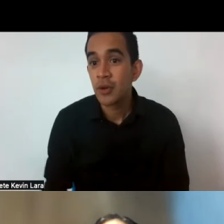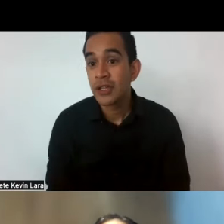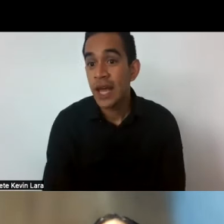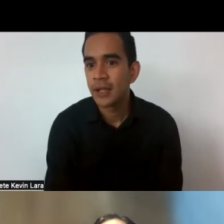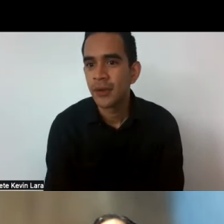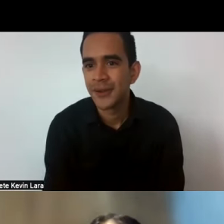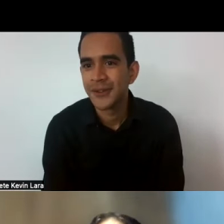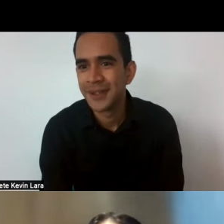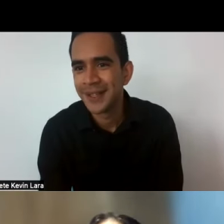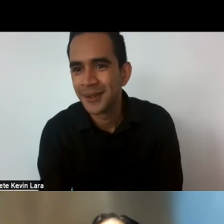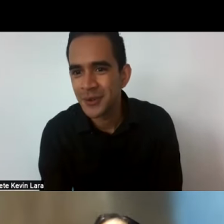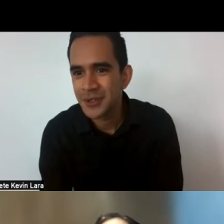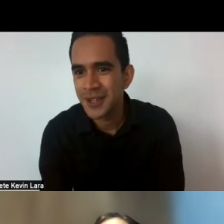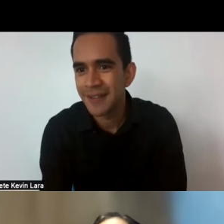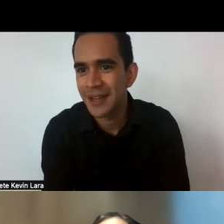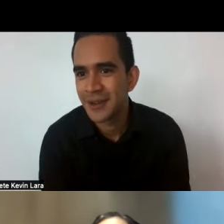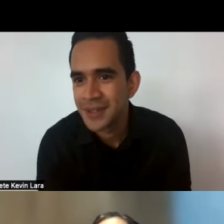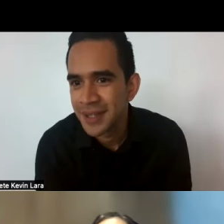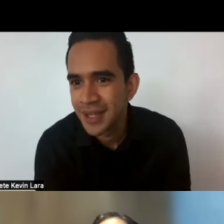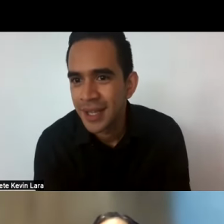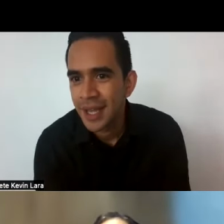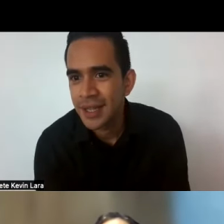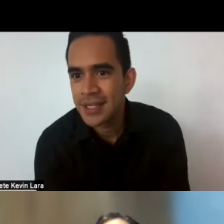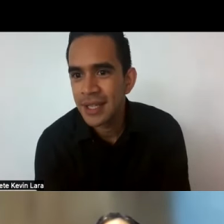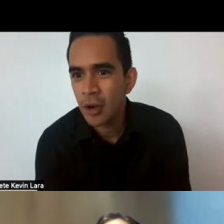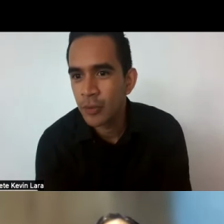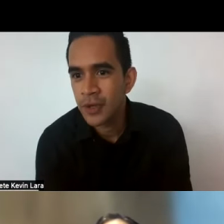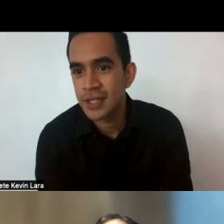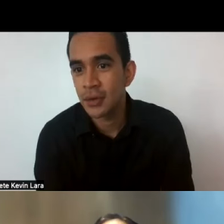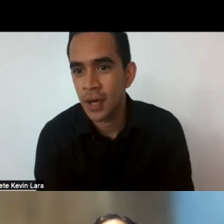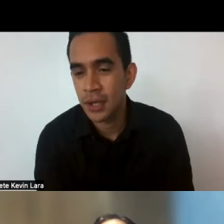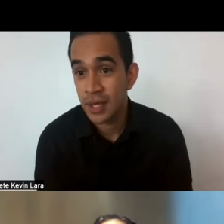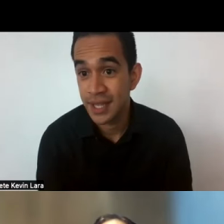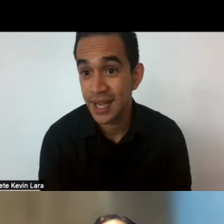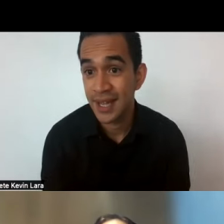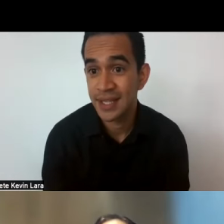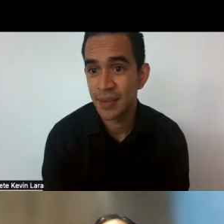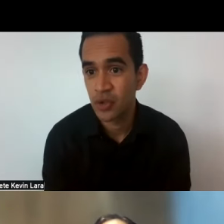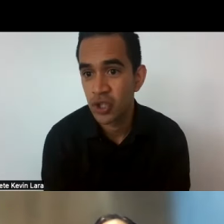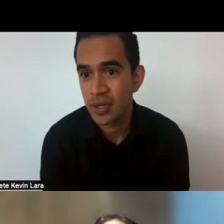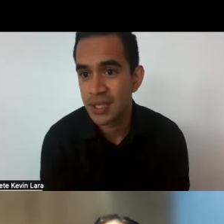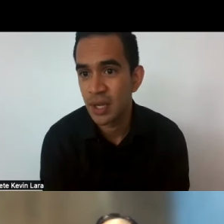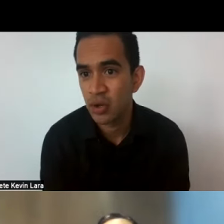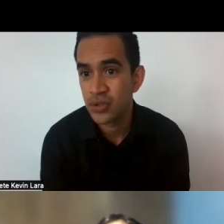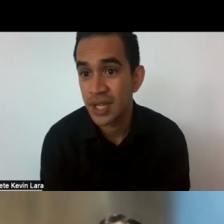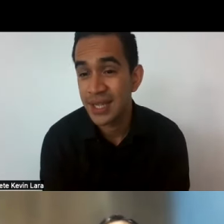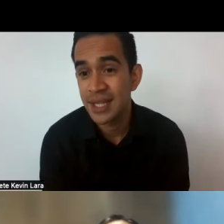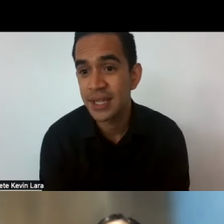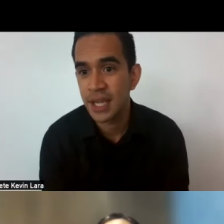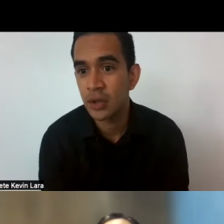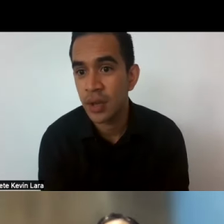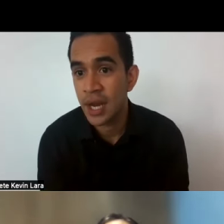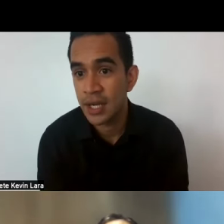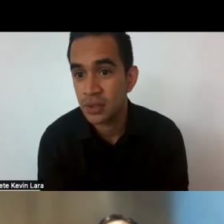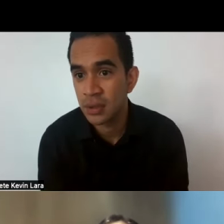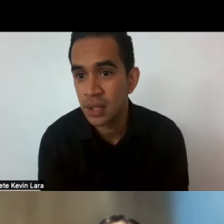Dice, buenos días a todos, un gusto de verlos. Qué interesante los puntos que está tocando acerca de las emociones. Lo que usted dice